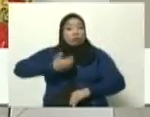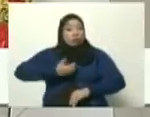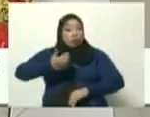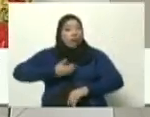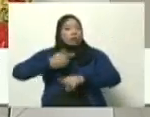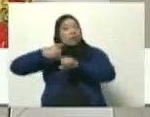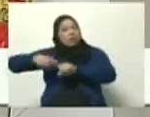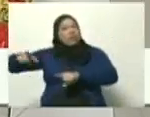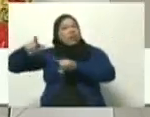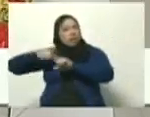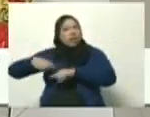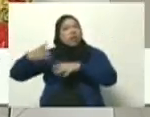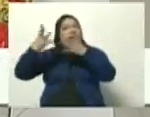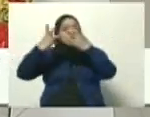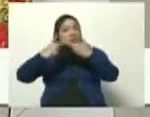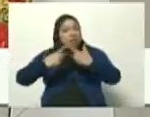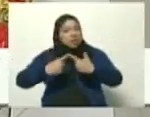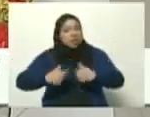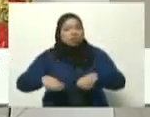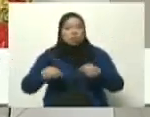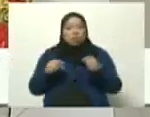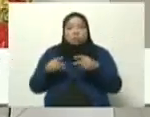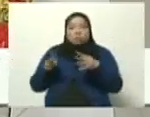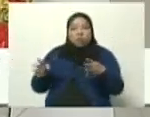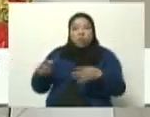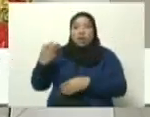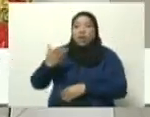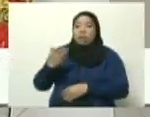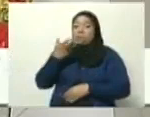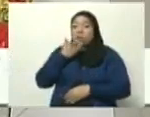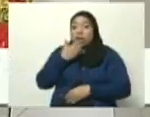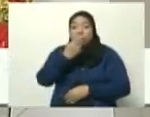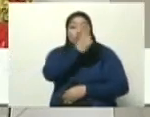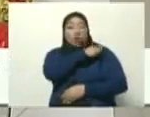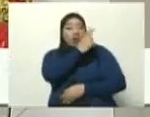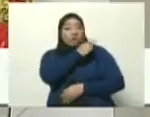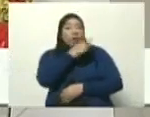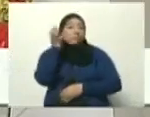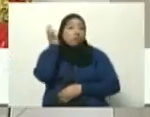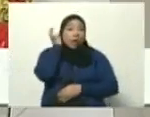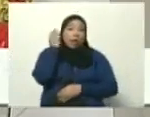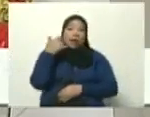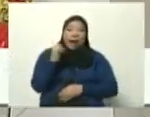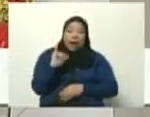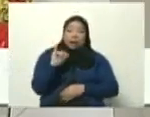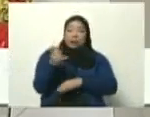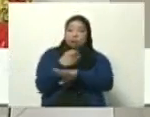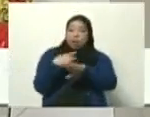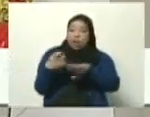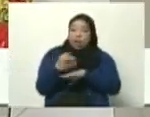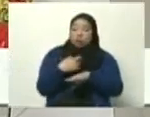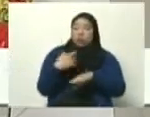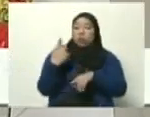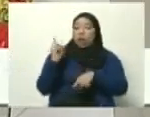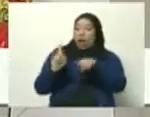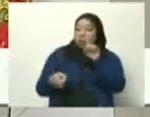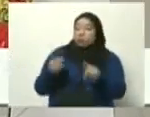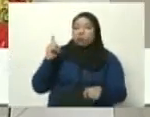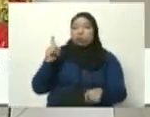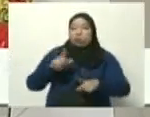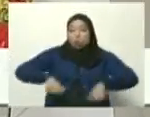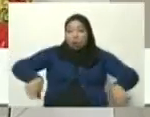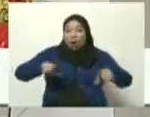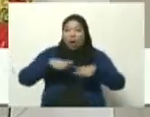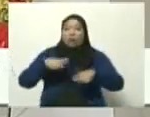la administración pública, pero también en la organización de base de nuestro pueblo. En esta ocasión también tenemos la oportunidad